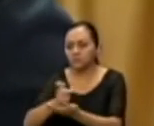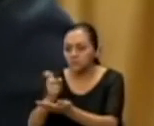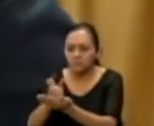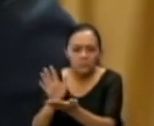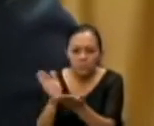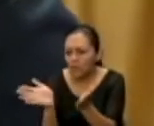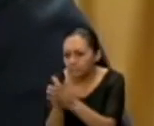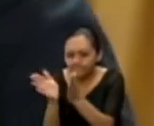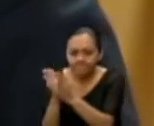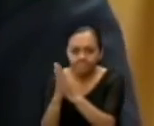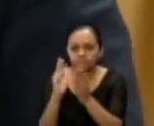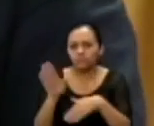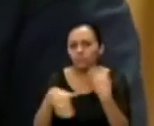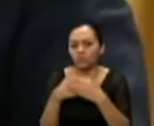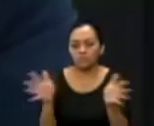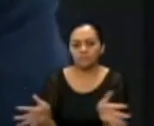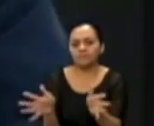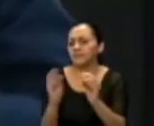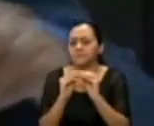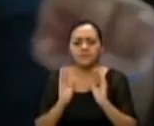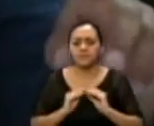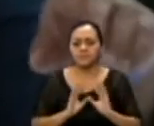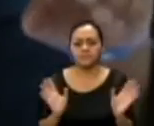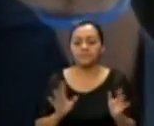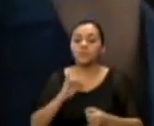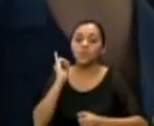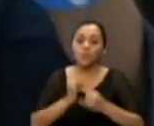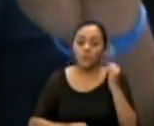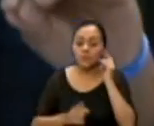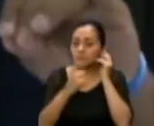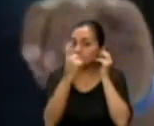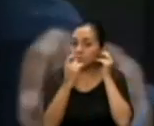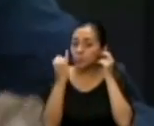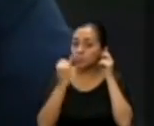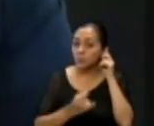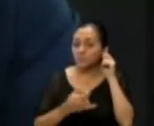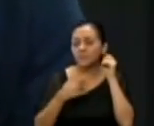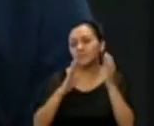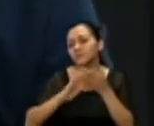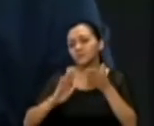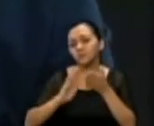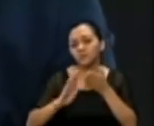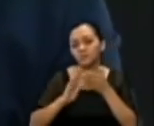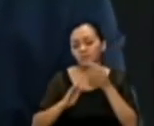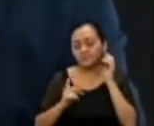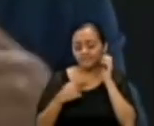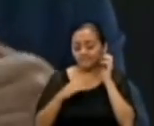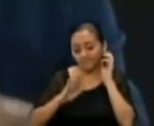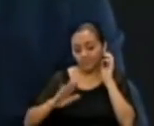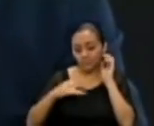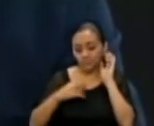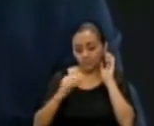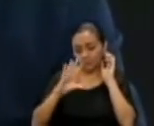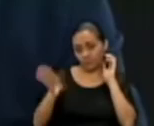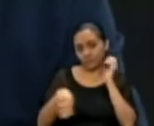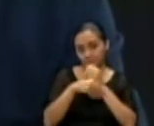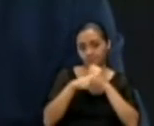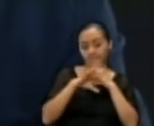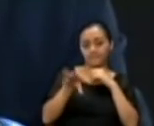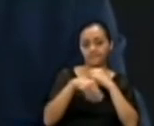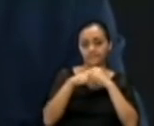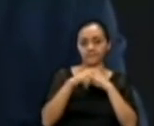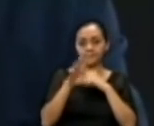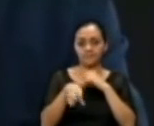capacidad de movilización tenemos una última pregunta presidente pero donde yo había anunciado que era la última la pregunta es a